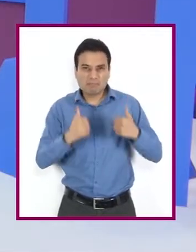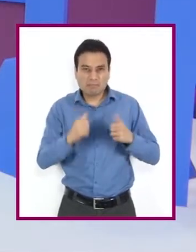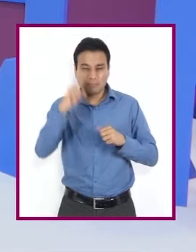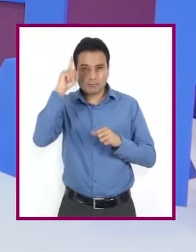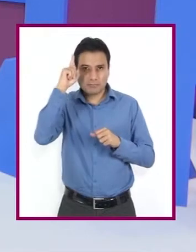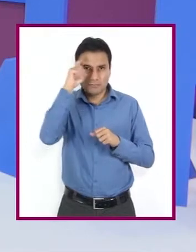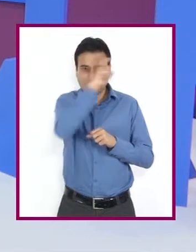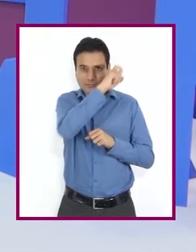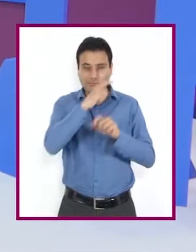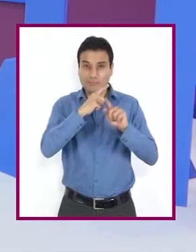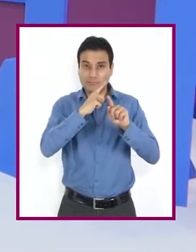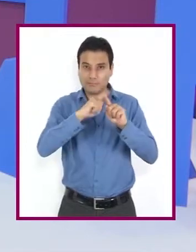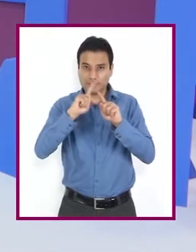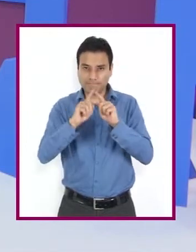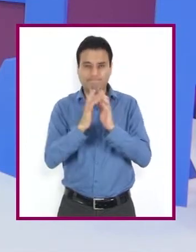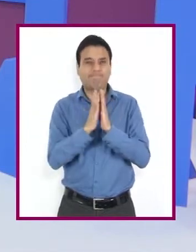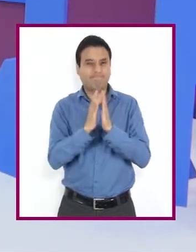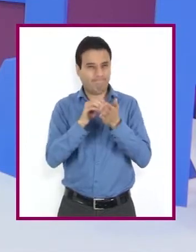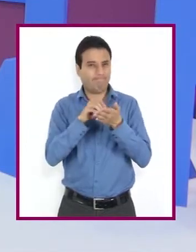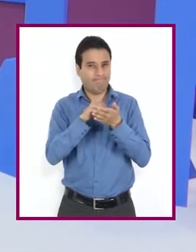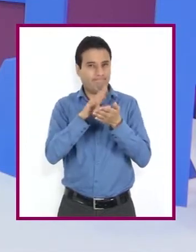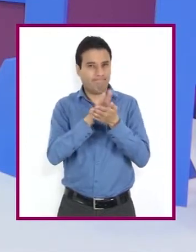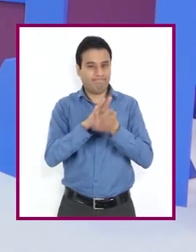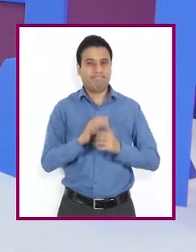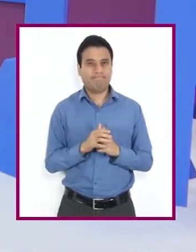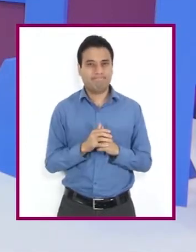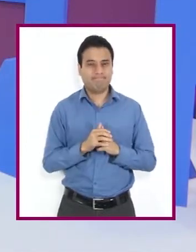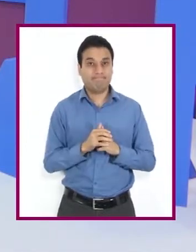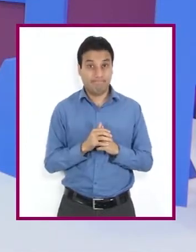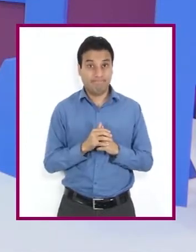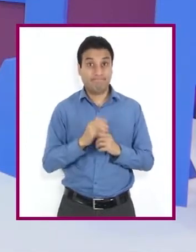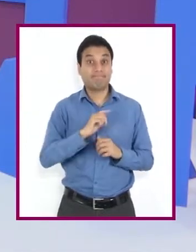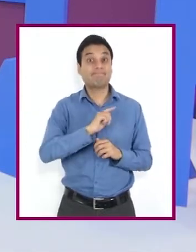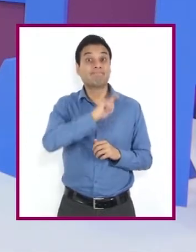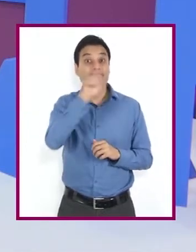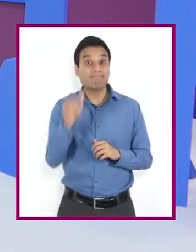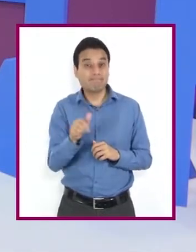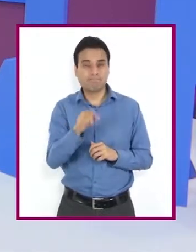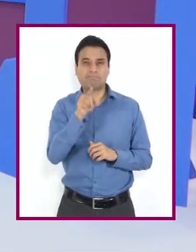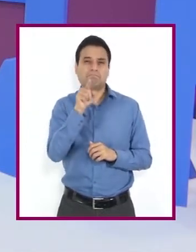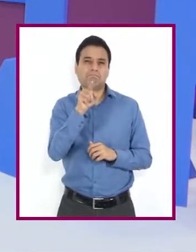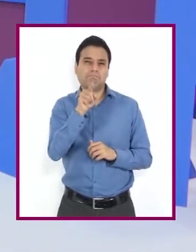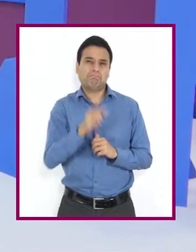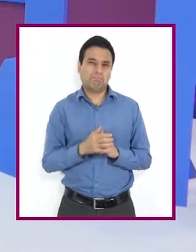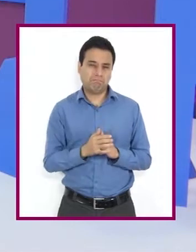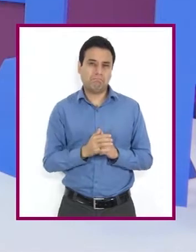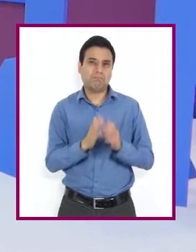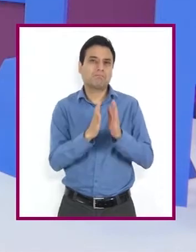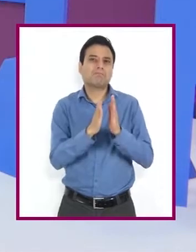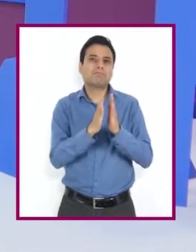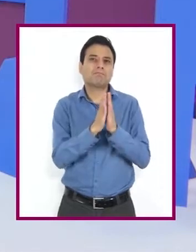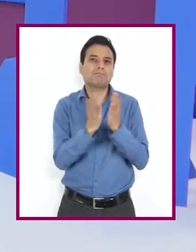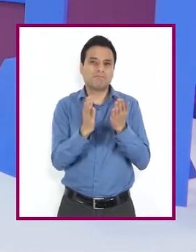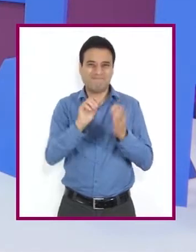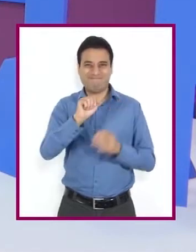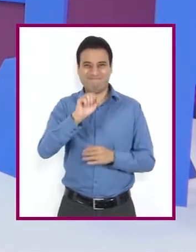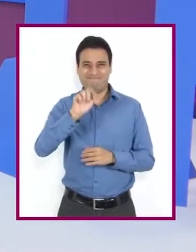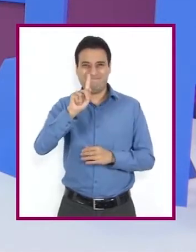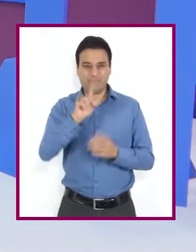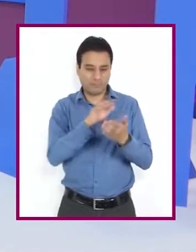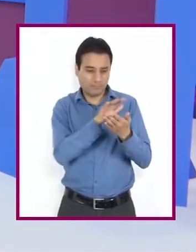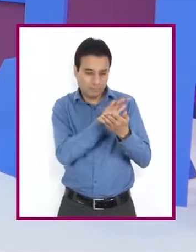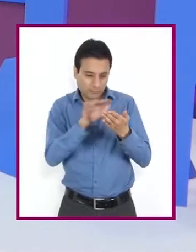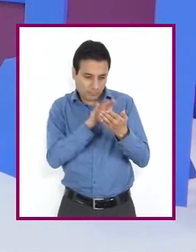que les surjan al resolver los planteamientos, pues muchas de estas las podrán resolver al momento de consultar su libro de texto